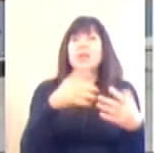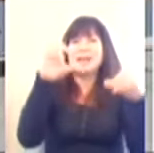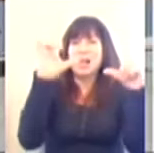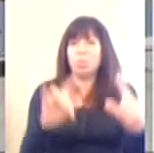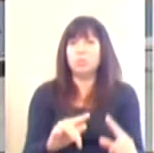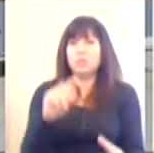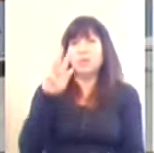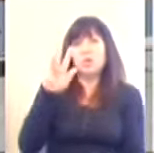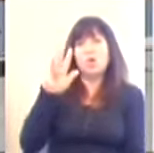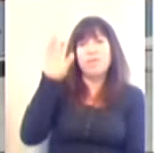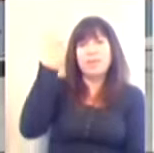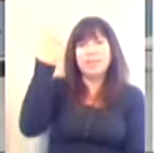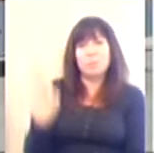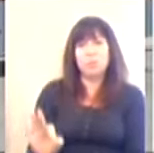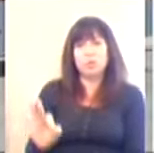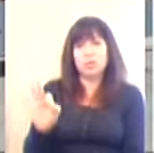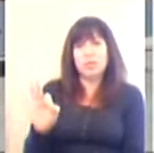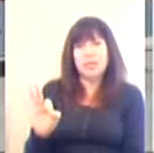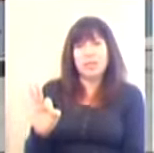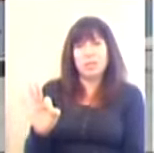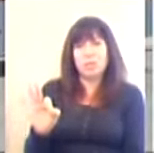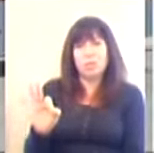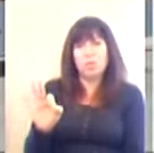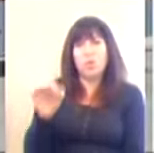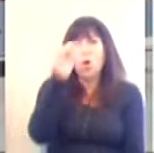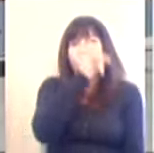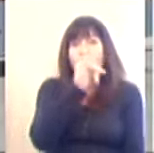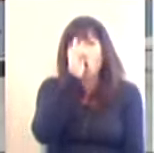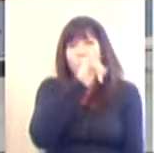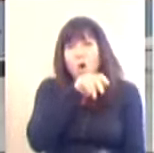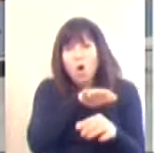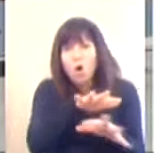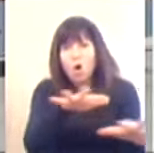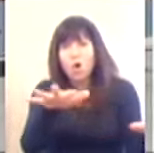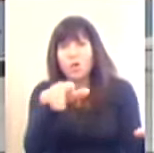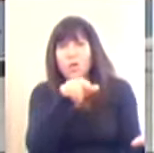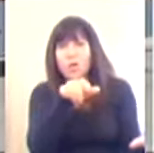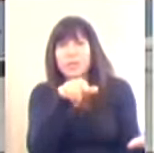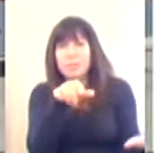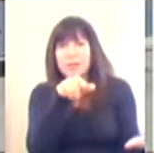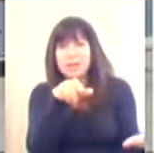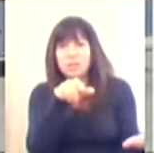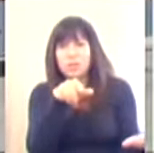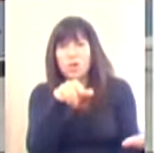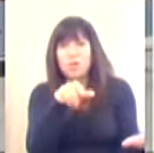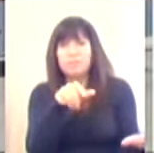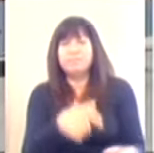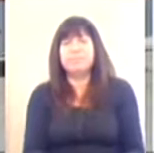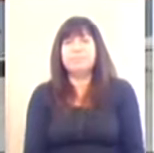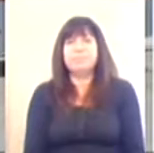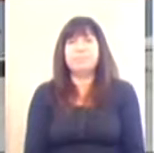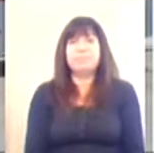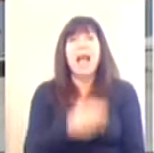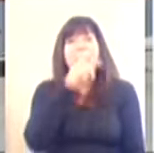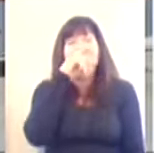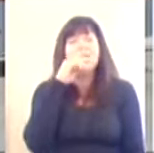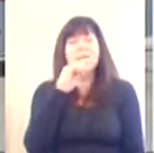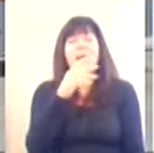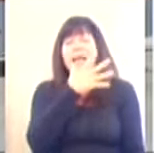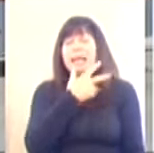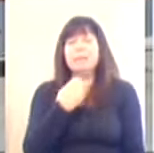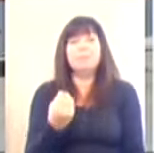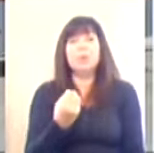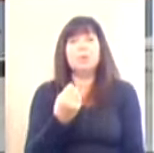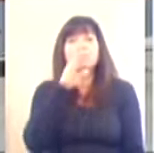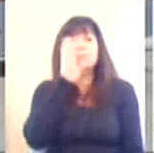90% del material particulado fino, que va además a venir asociado, ¿no es cierto?, de material más grueso, y por lo tanto vamos a tener aire limpio. Y eso va